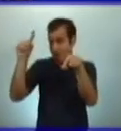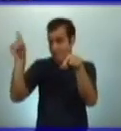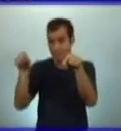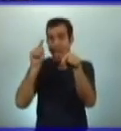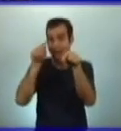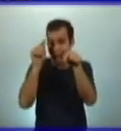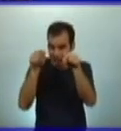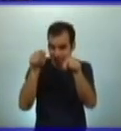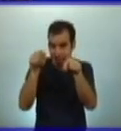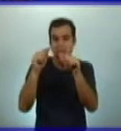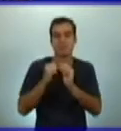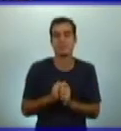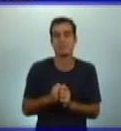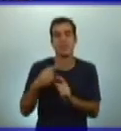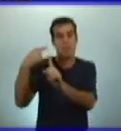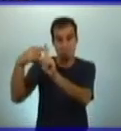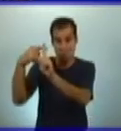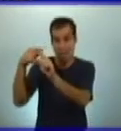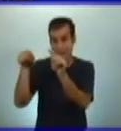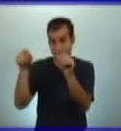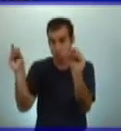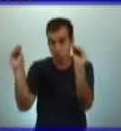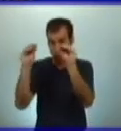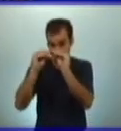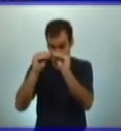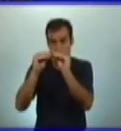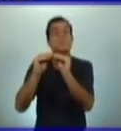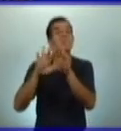dentro del paréntesis y luego